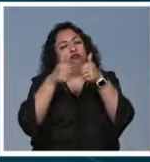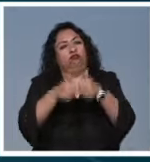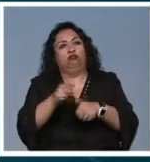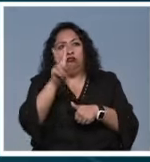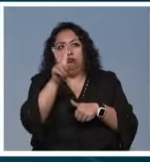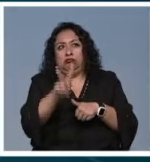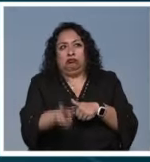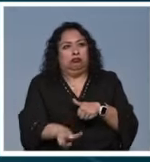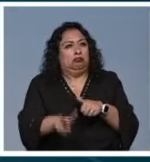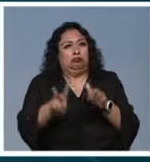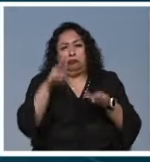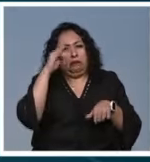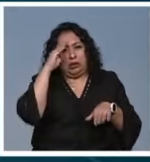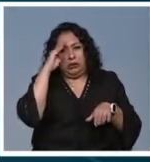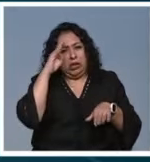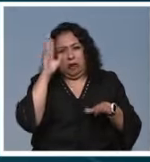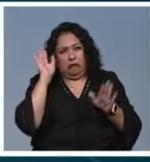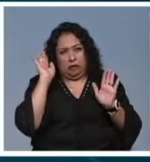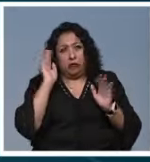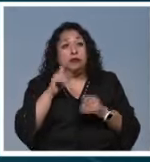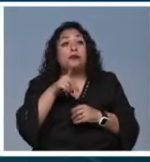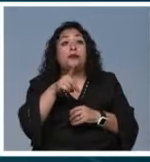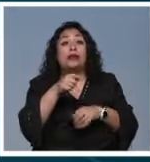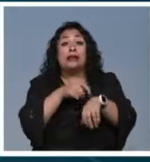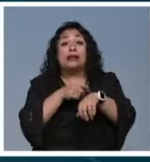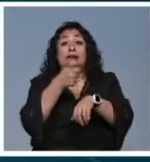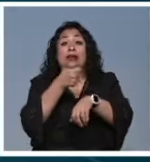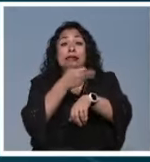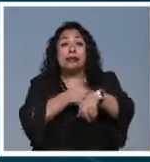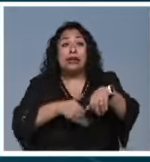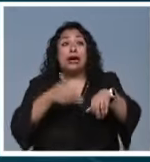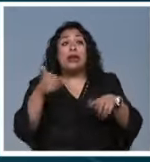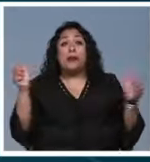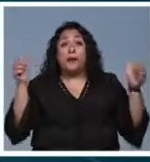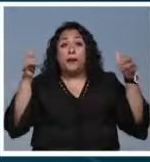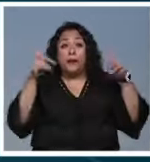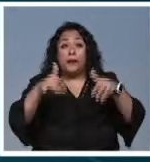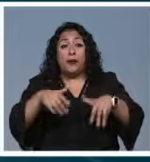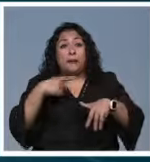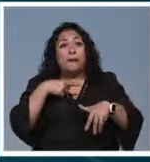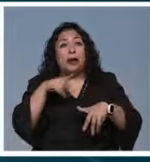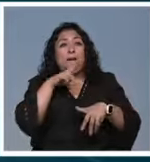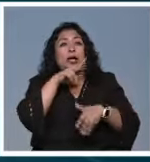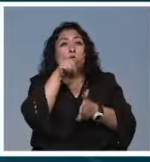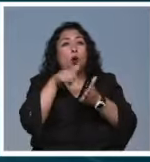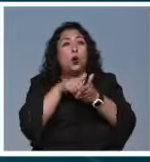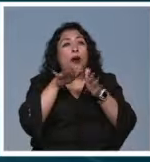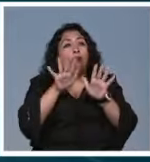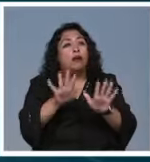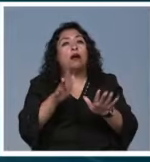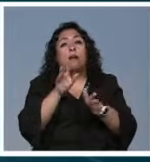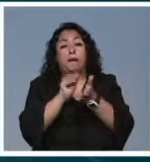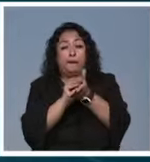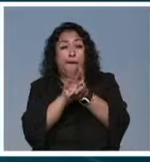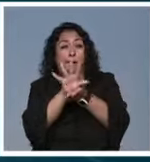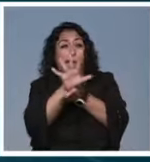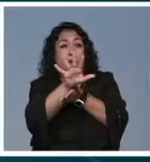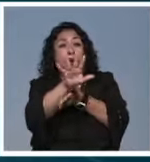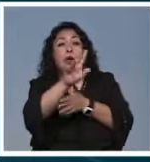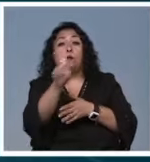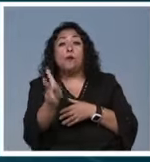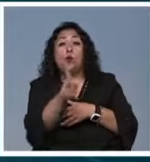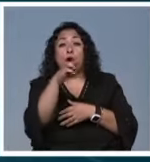no estaba contemplado. Desde las 6 de la tarde llegó el público para tomar el mejor lugar para ver el espectáculo El